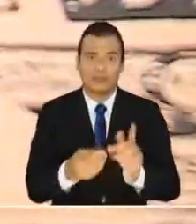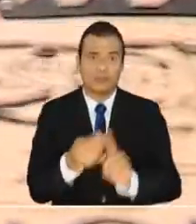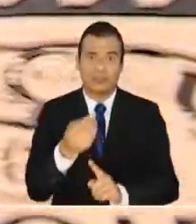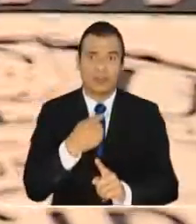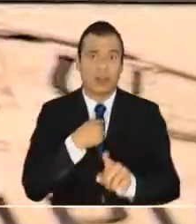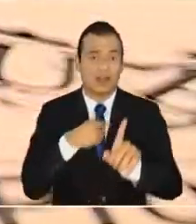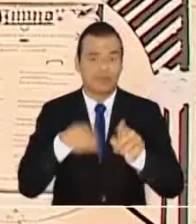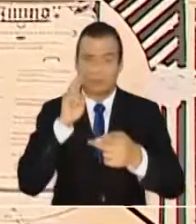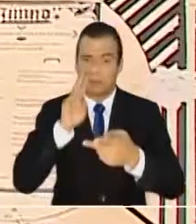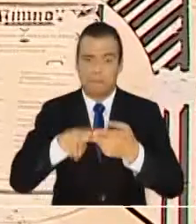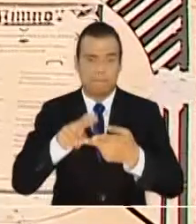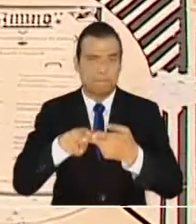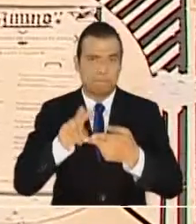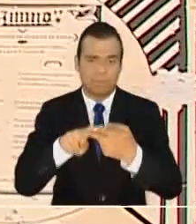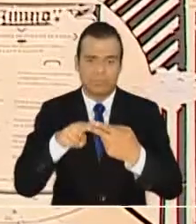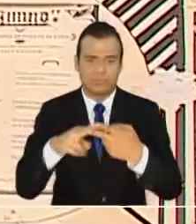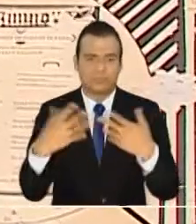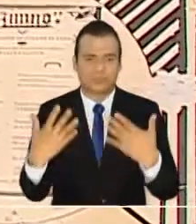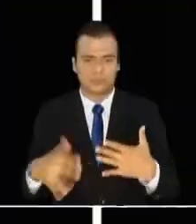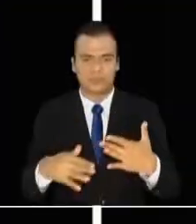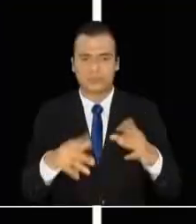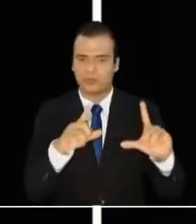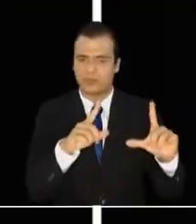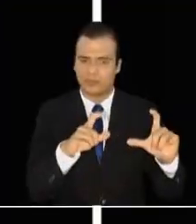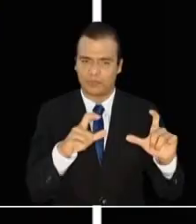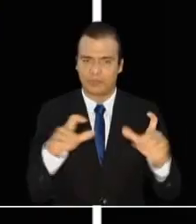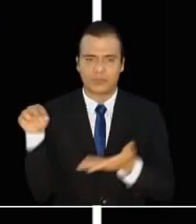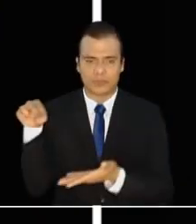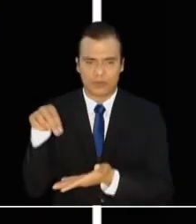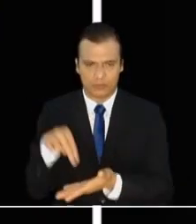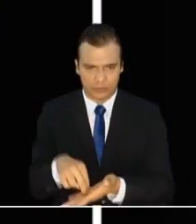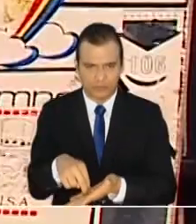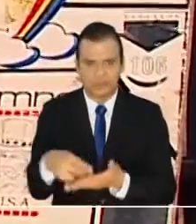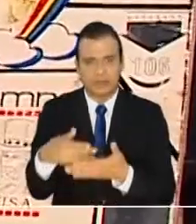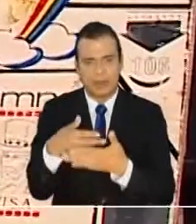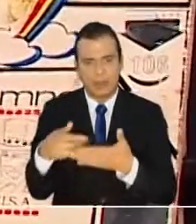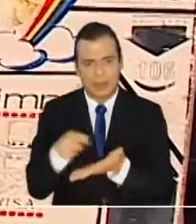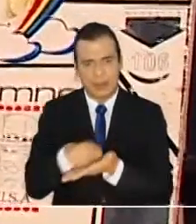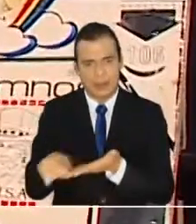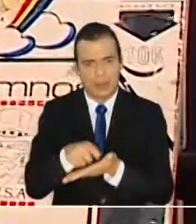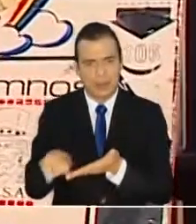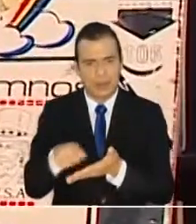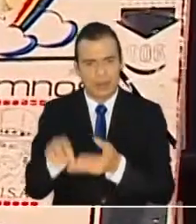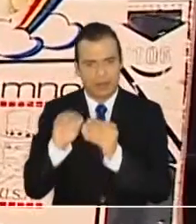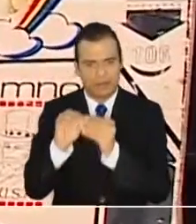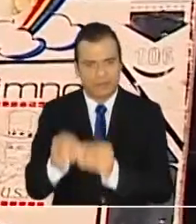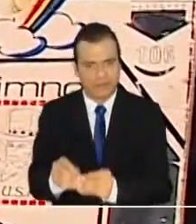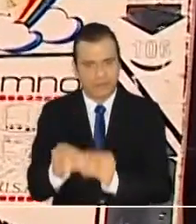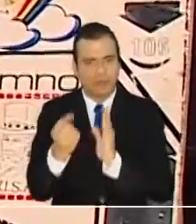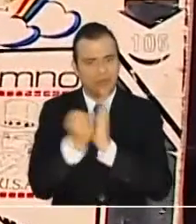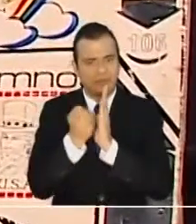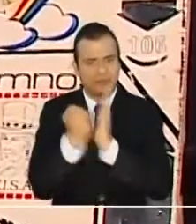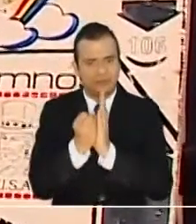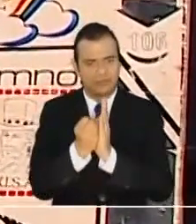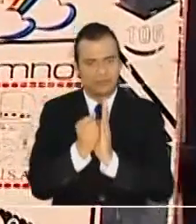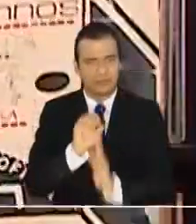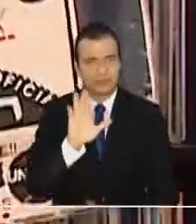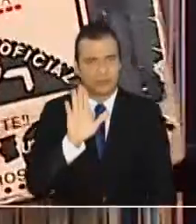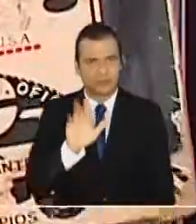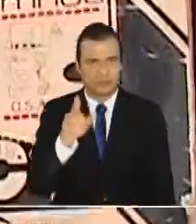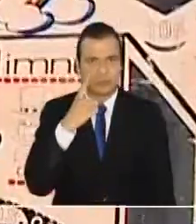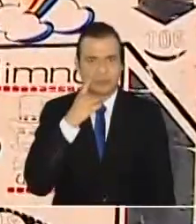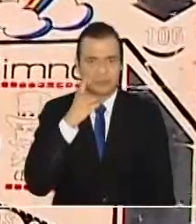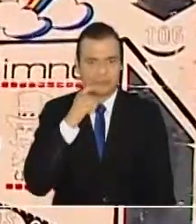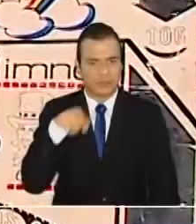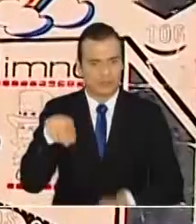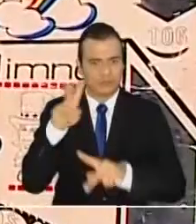Aquí tiene su foto, autor. Esa es la letra de papi. Es de la marca de Cubanay, que es la marca de papi. Este fue el primer